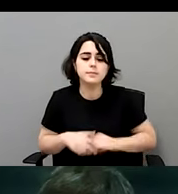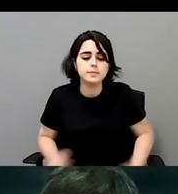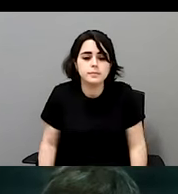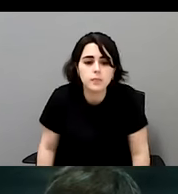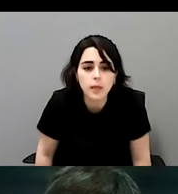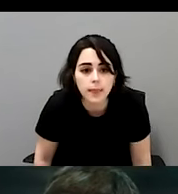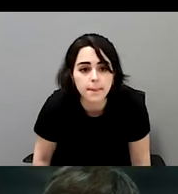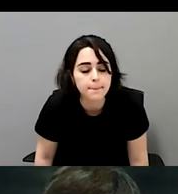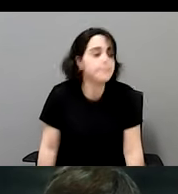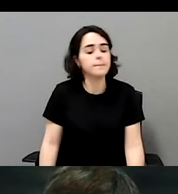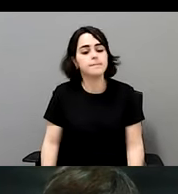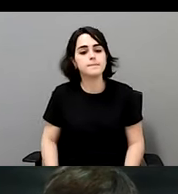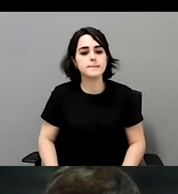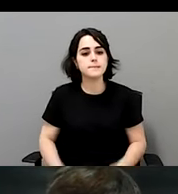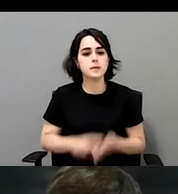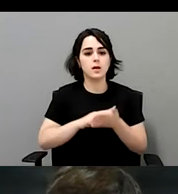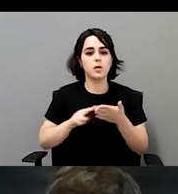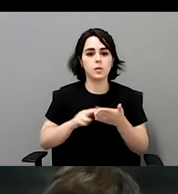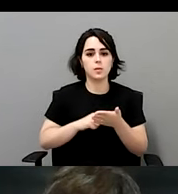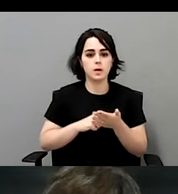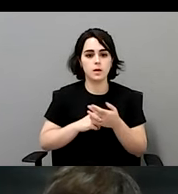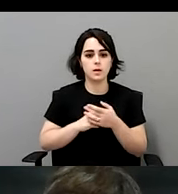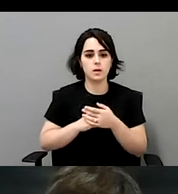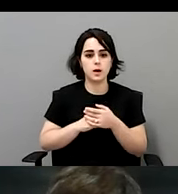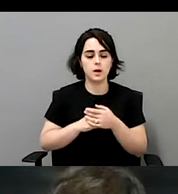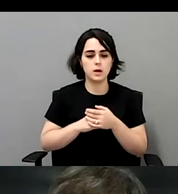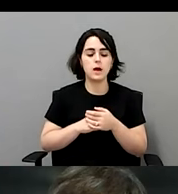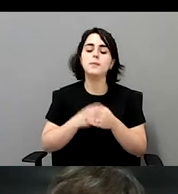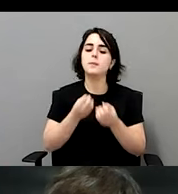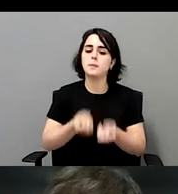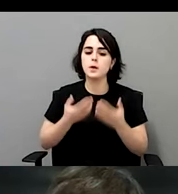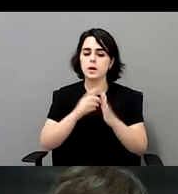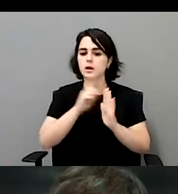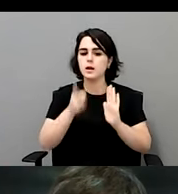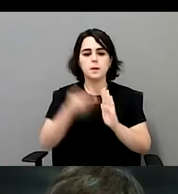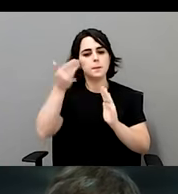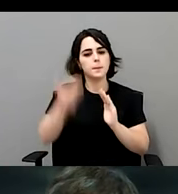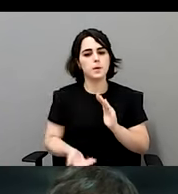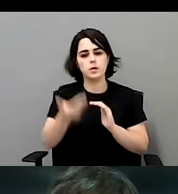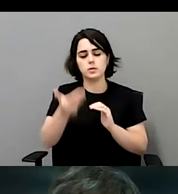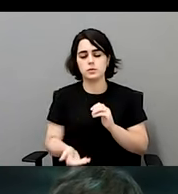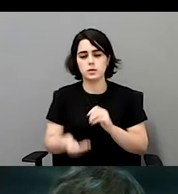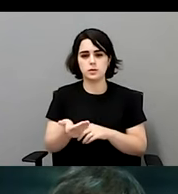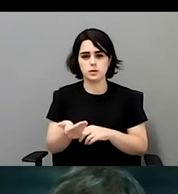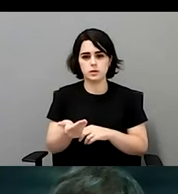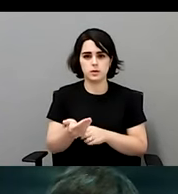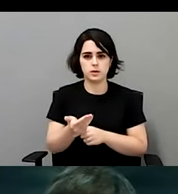Aquí hago mención a la legislación que hay y